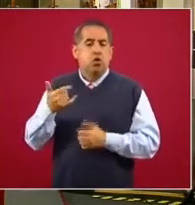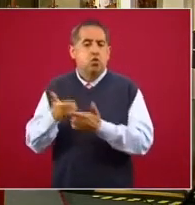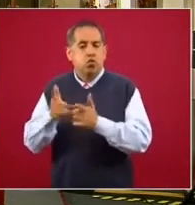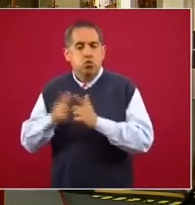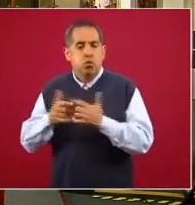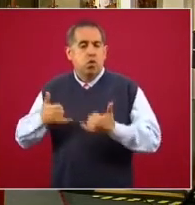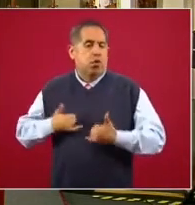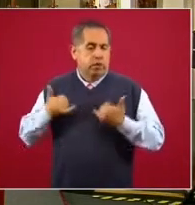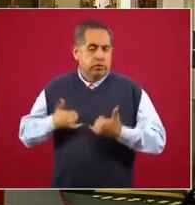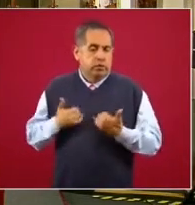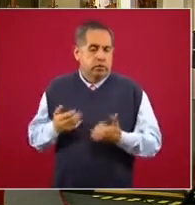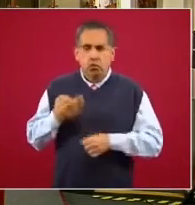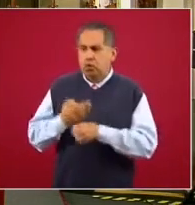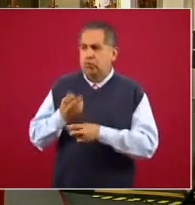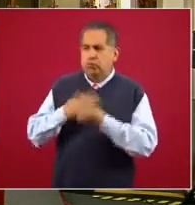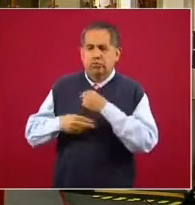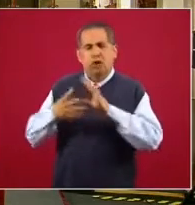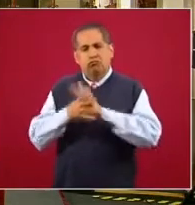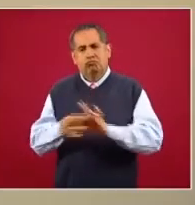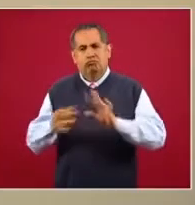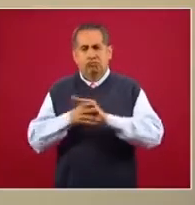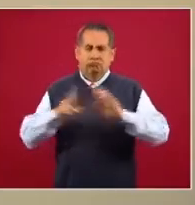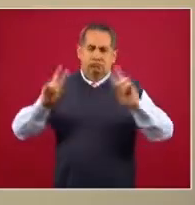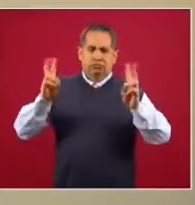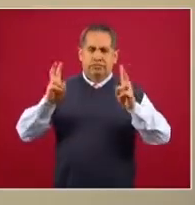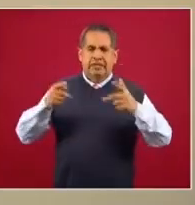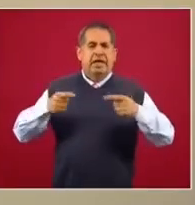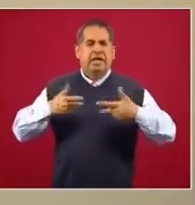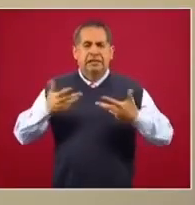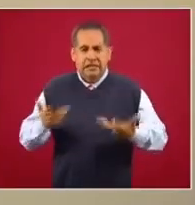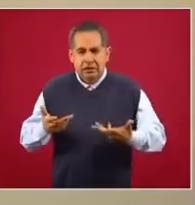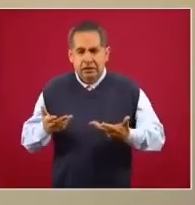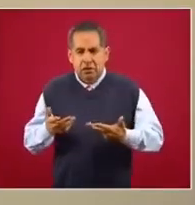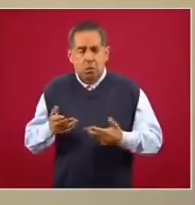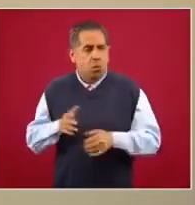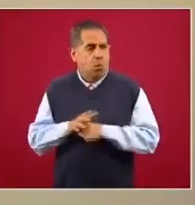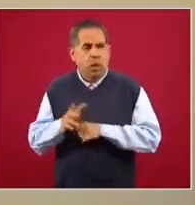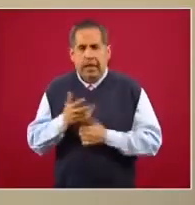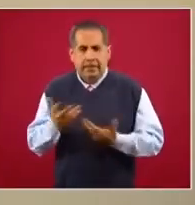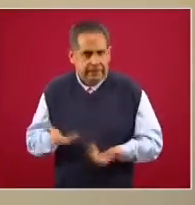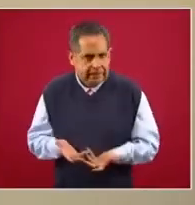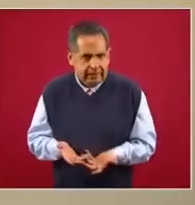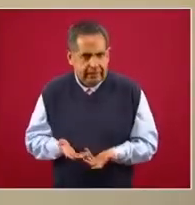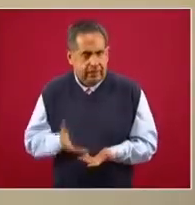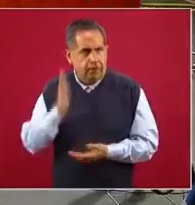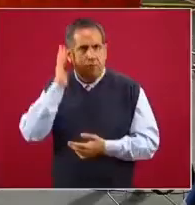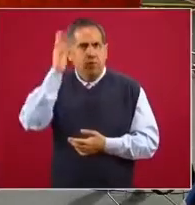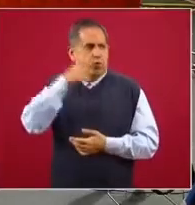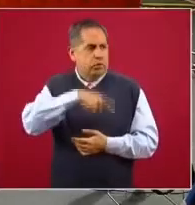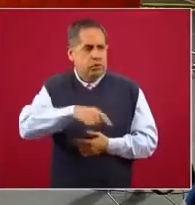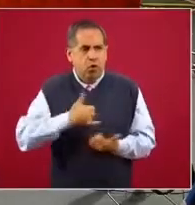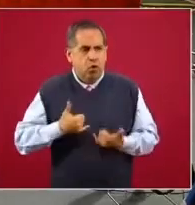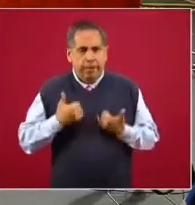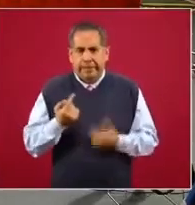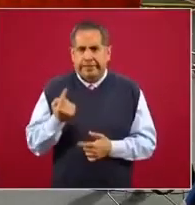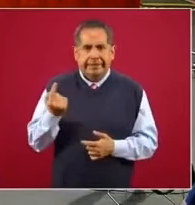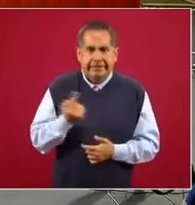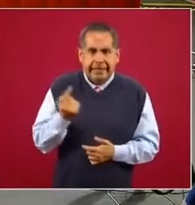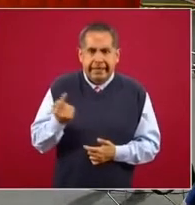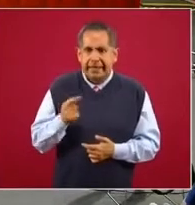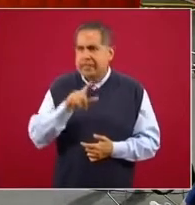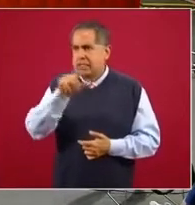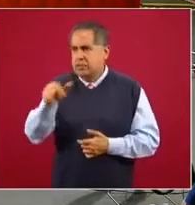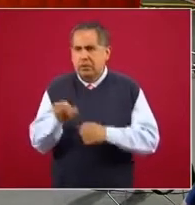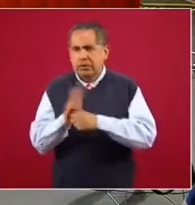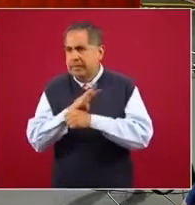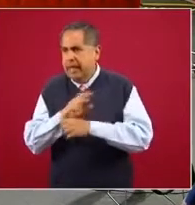de juventudes. Entonces hoy nos van a hablar de ese tema, qué se está haciendo, qué se puede hacer, qué hay que esperar que ocurra después de la epidemia y